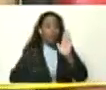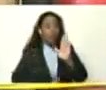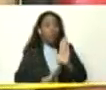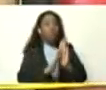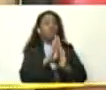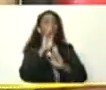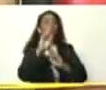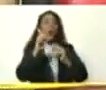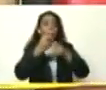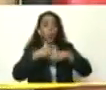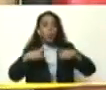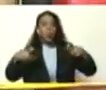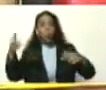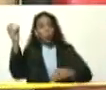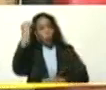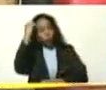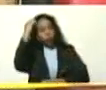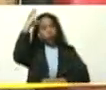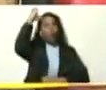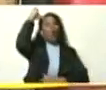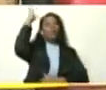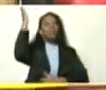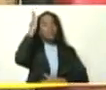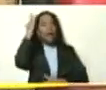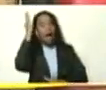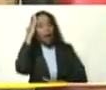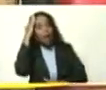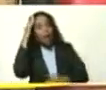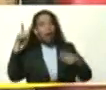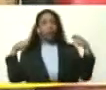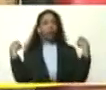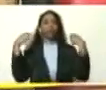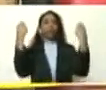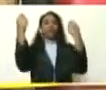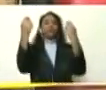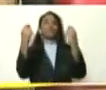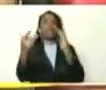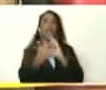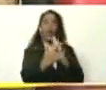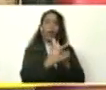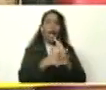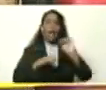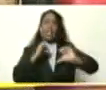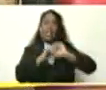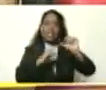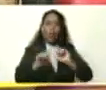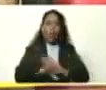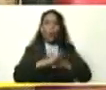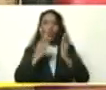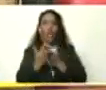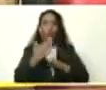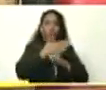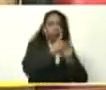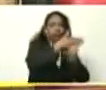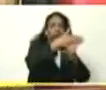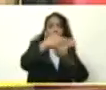conocimiento, sabiduría, innovación, tecnología durante siglos para el mundo.